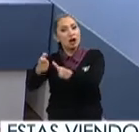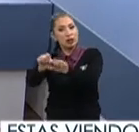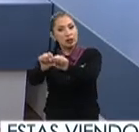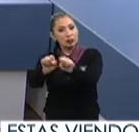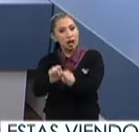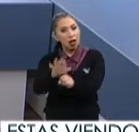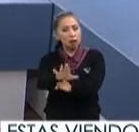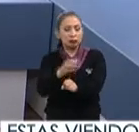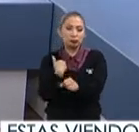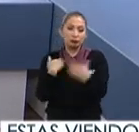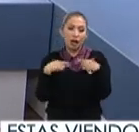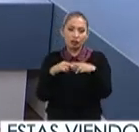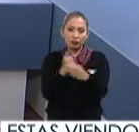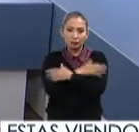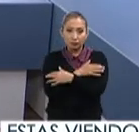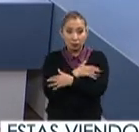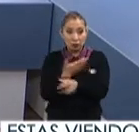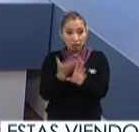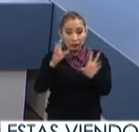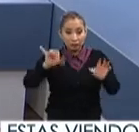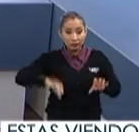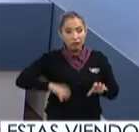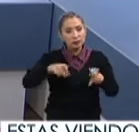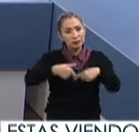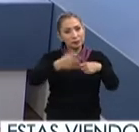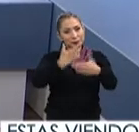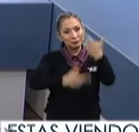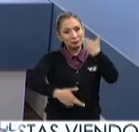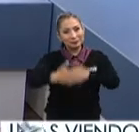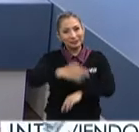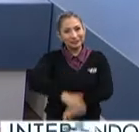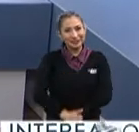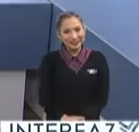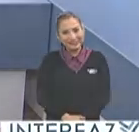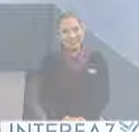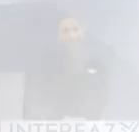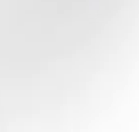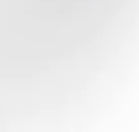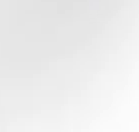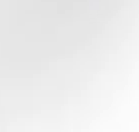aulas. Maestro de estudiante, una relación interesante. Vamos a una pausa, regresamos.